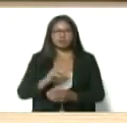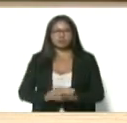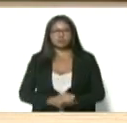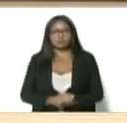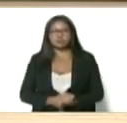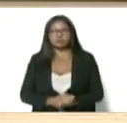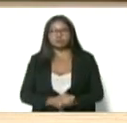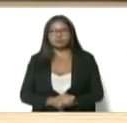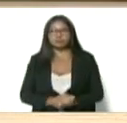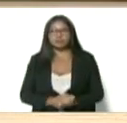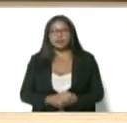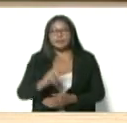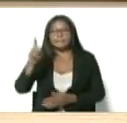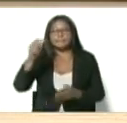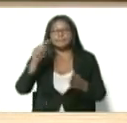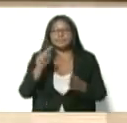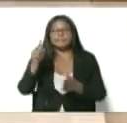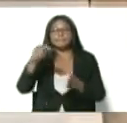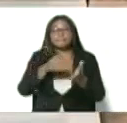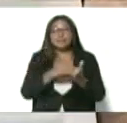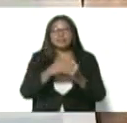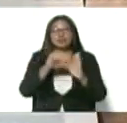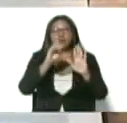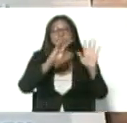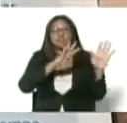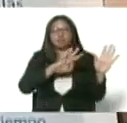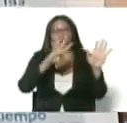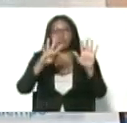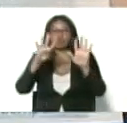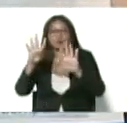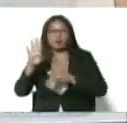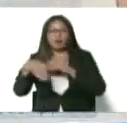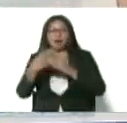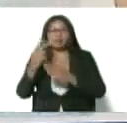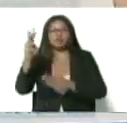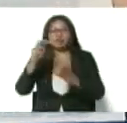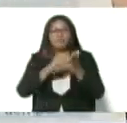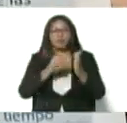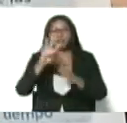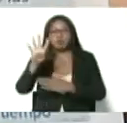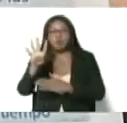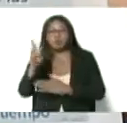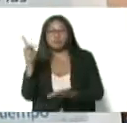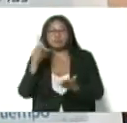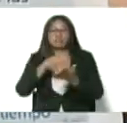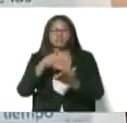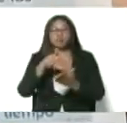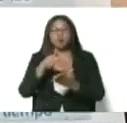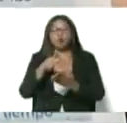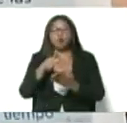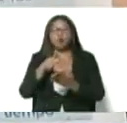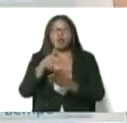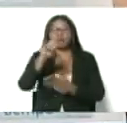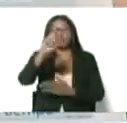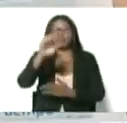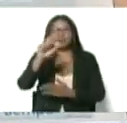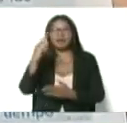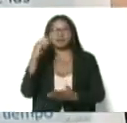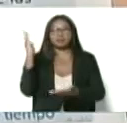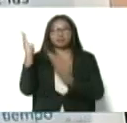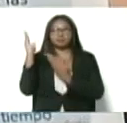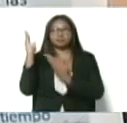en el período 1999-2004 con la participación de la dea apenas 209